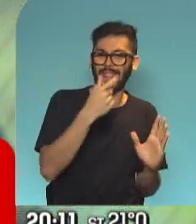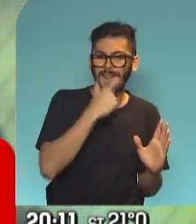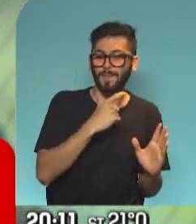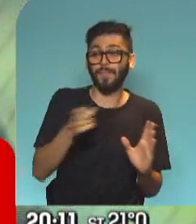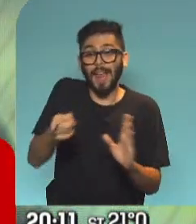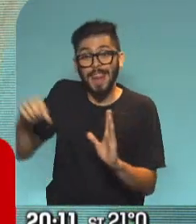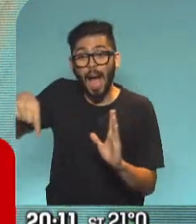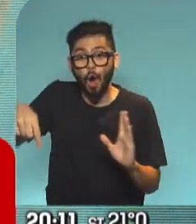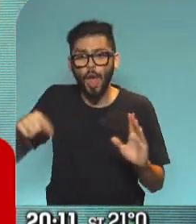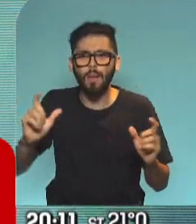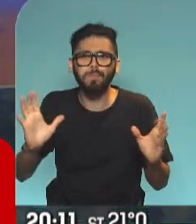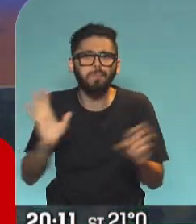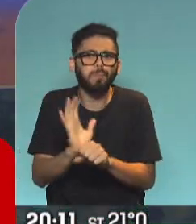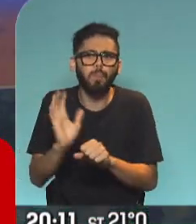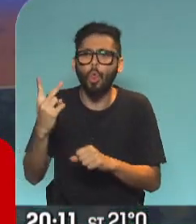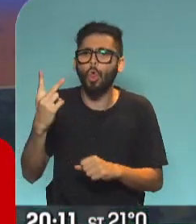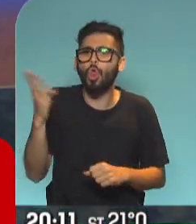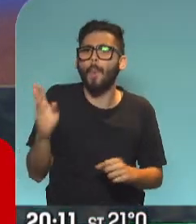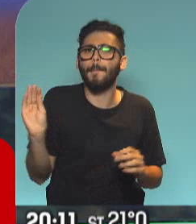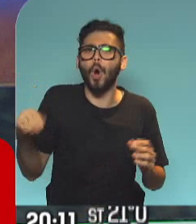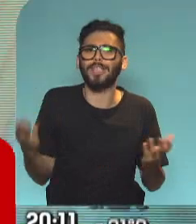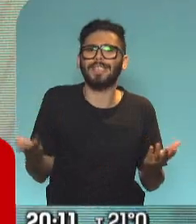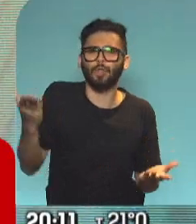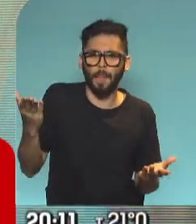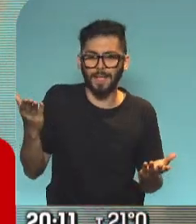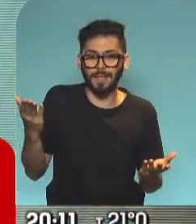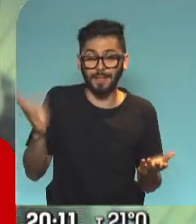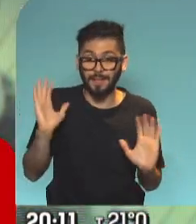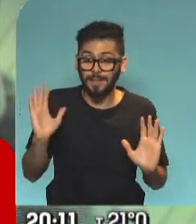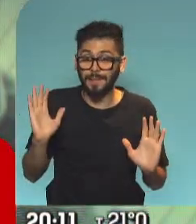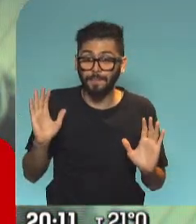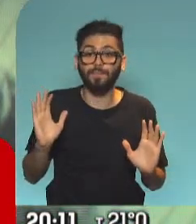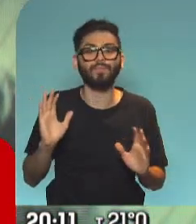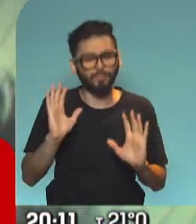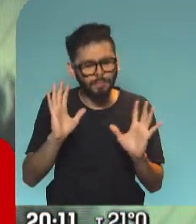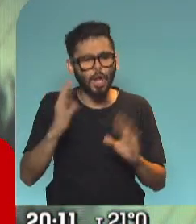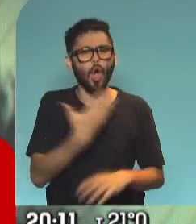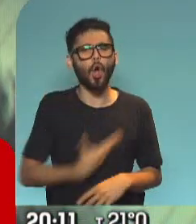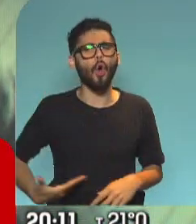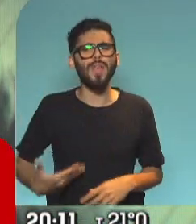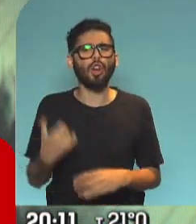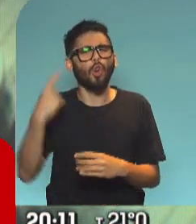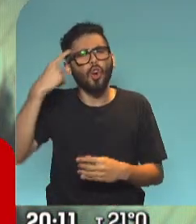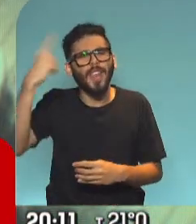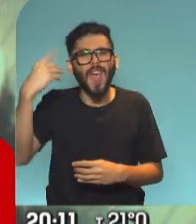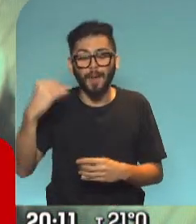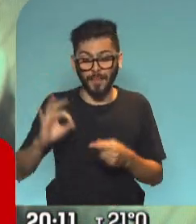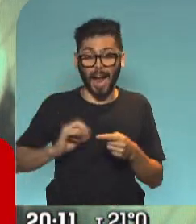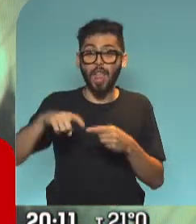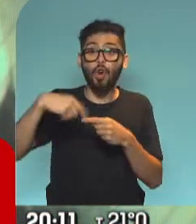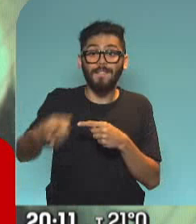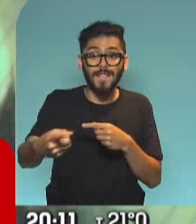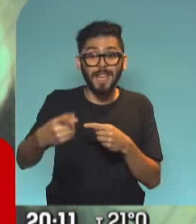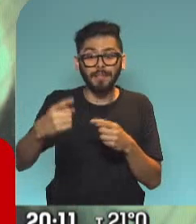un 2% más de lo que estaba previsto. Claro, tal cual. Si seguimos con la fórmula que tenemos ahora. La idea del gobierno es, a partir del año que viene, la economía